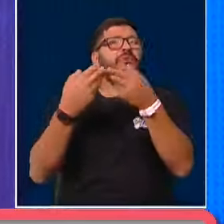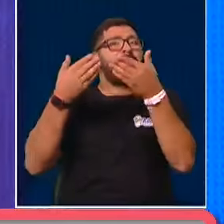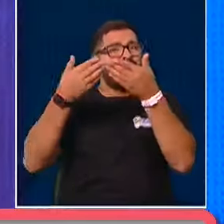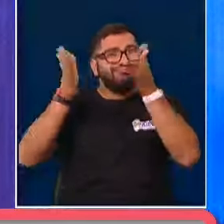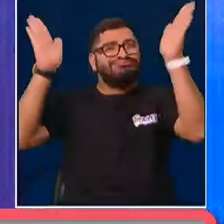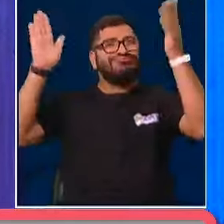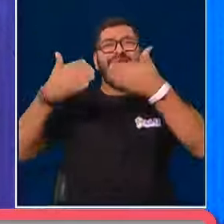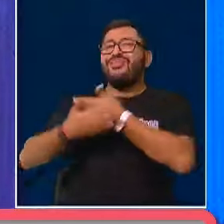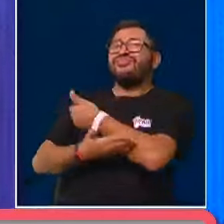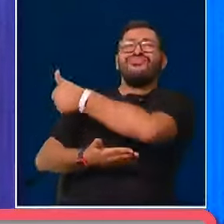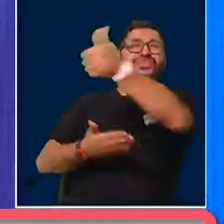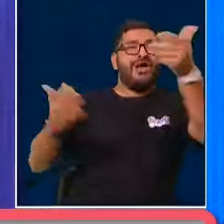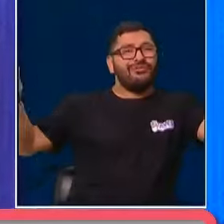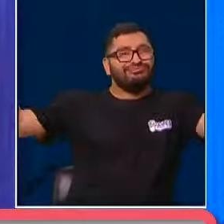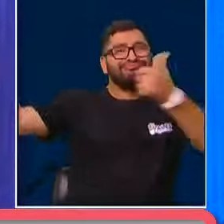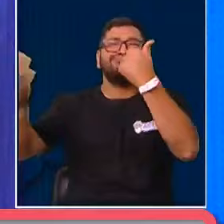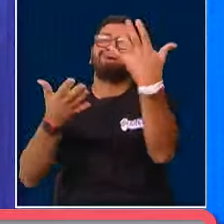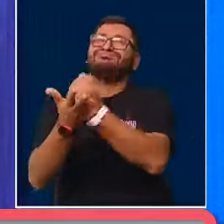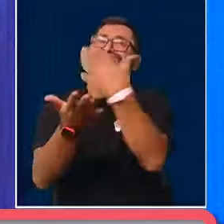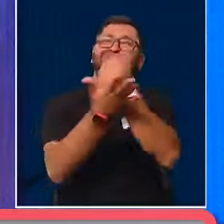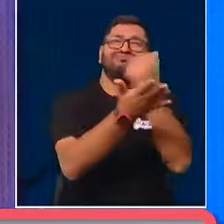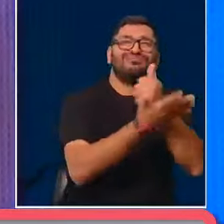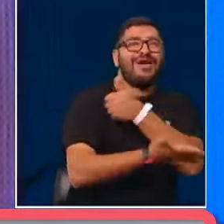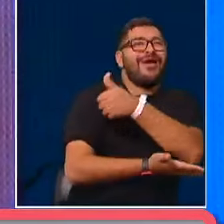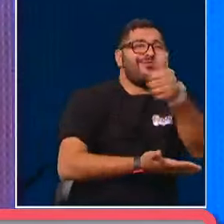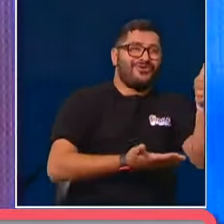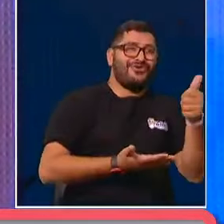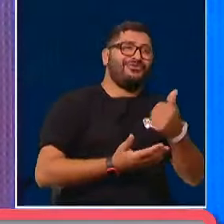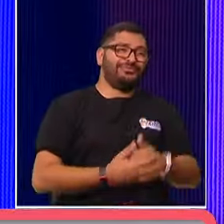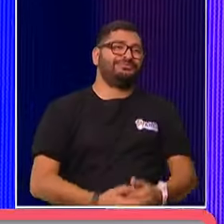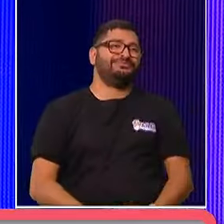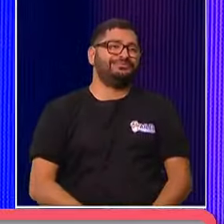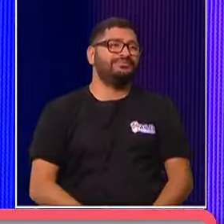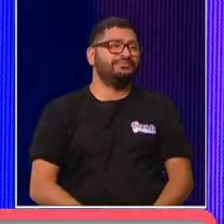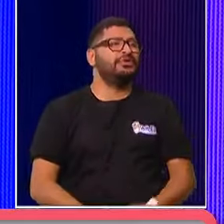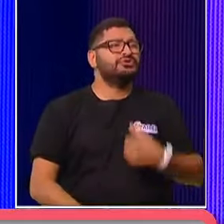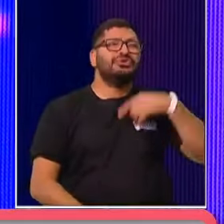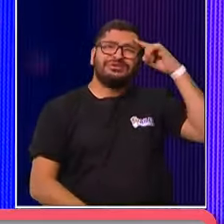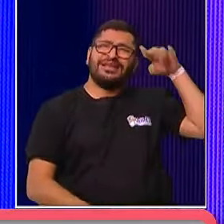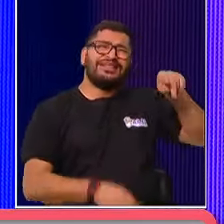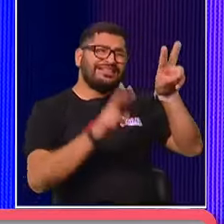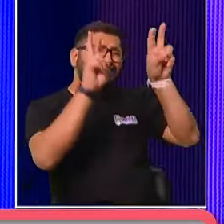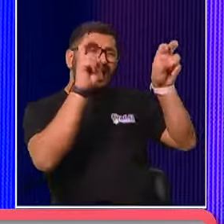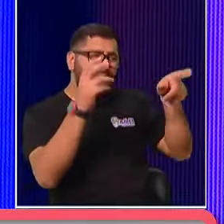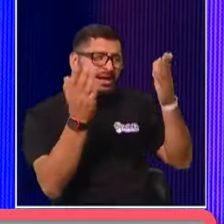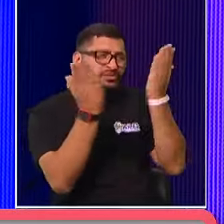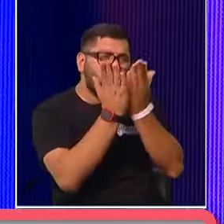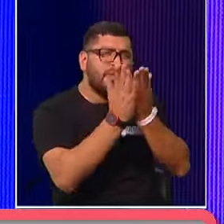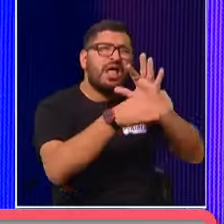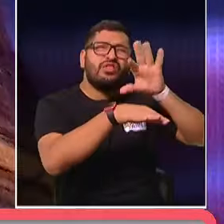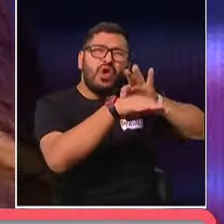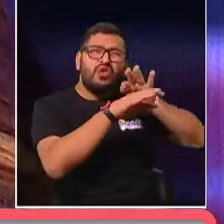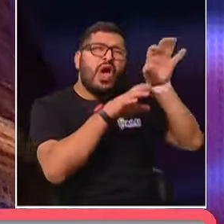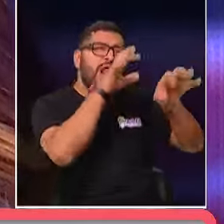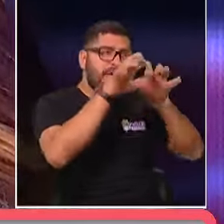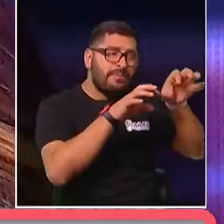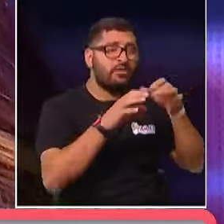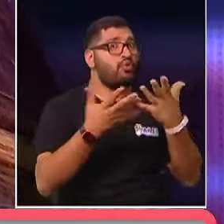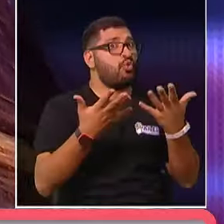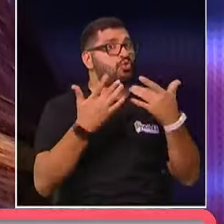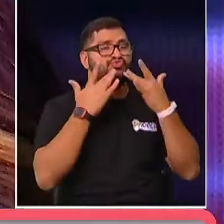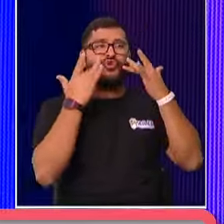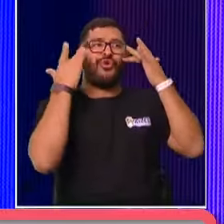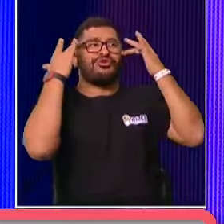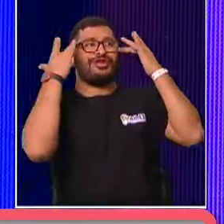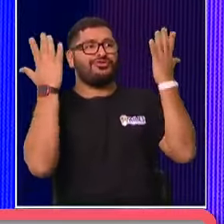hija y me siento muy feliz. Yo sé que está estudiando veterinaria, Fernanda. Sí. ¿Estás contenta? Seguramente viste más de